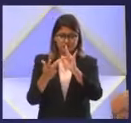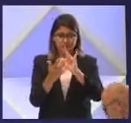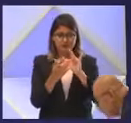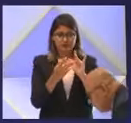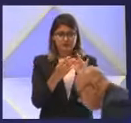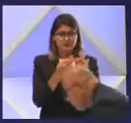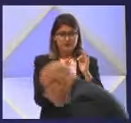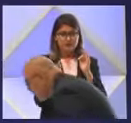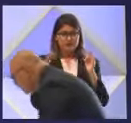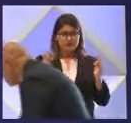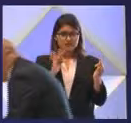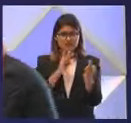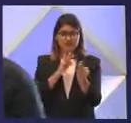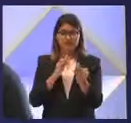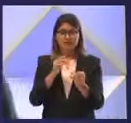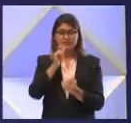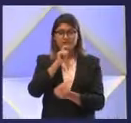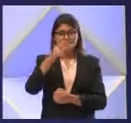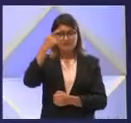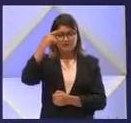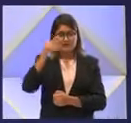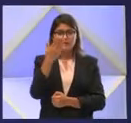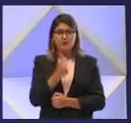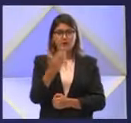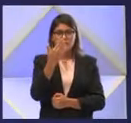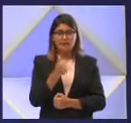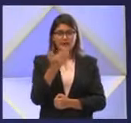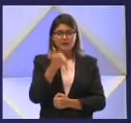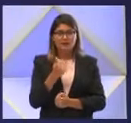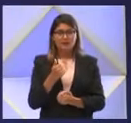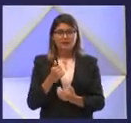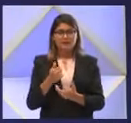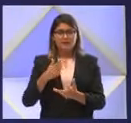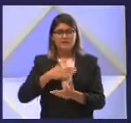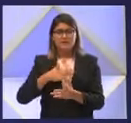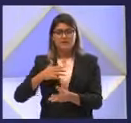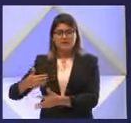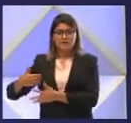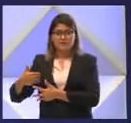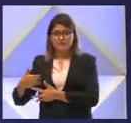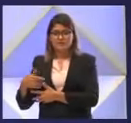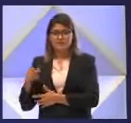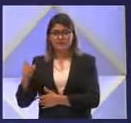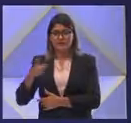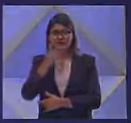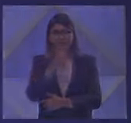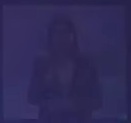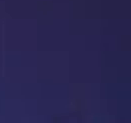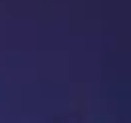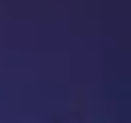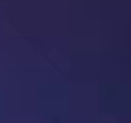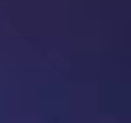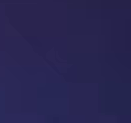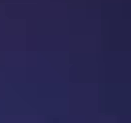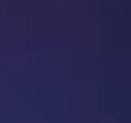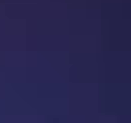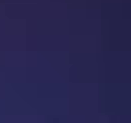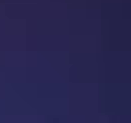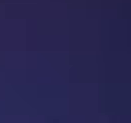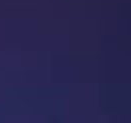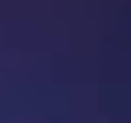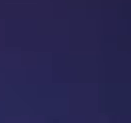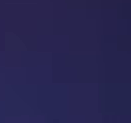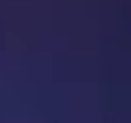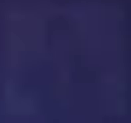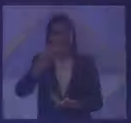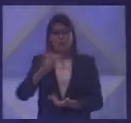que no haya acaparamiento así lo dice la oit nou warehousing spectrum no no se guardar el